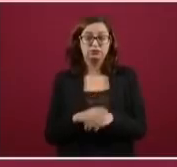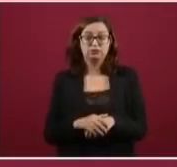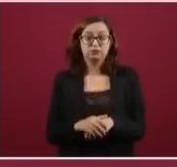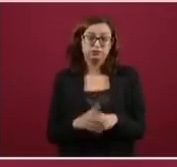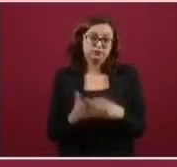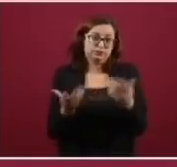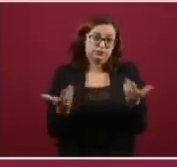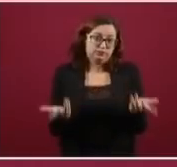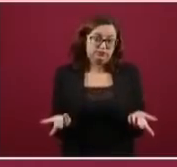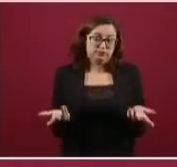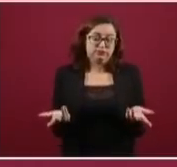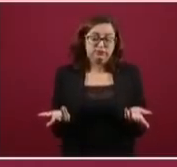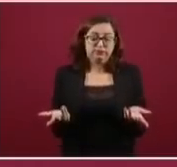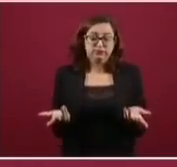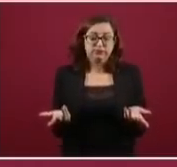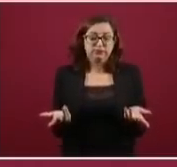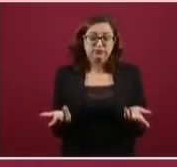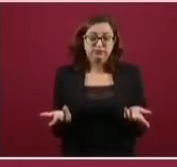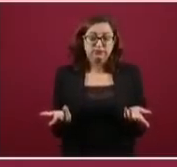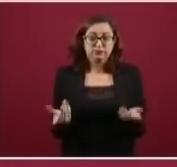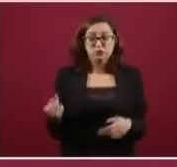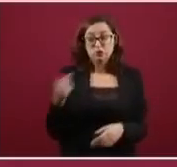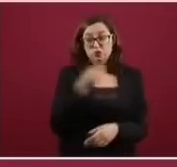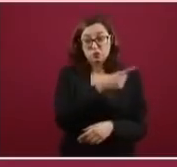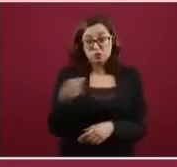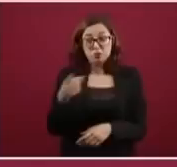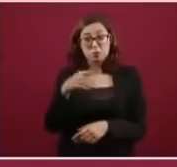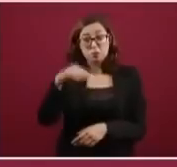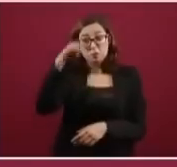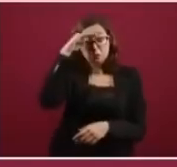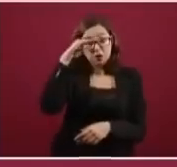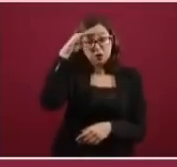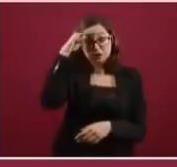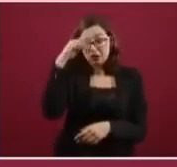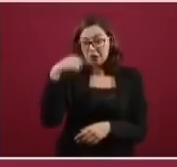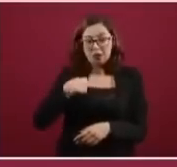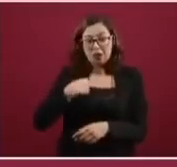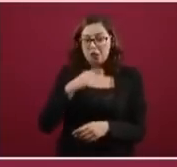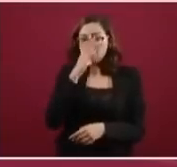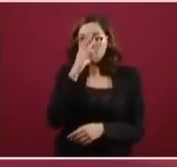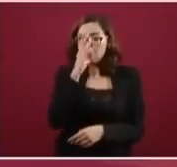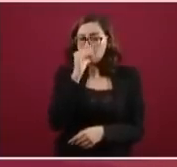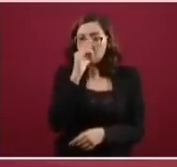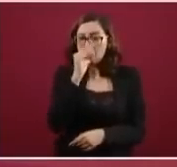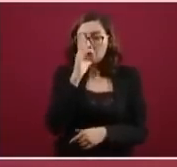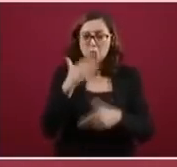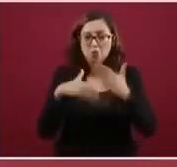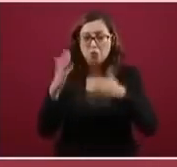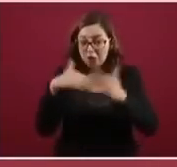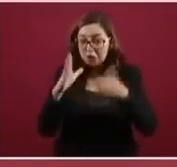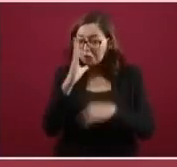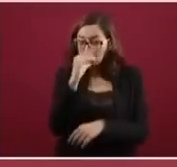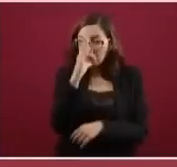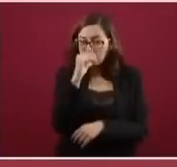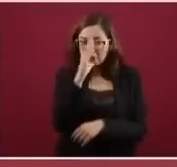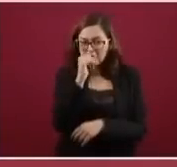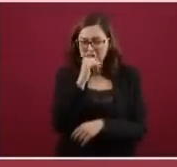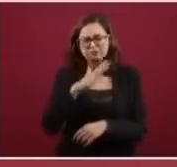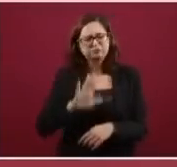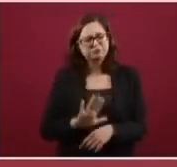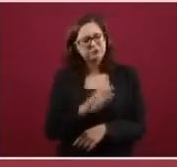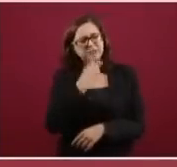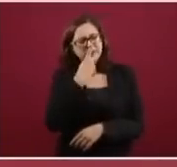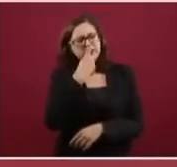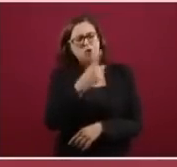entonces a los que les parece que no vamos a poder les digo si se